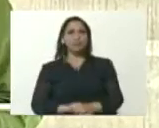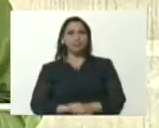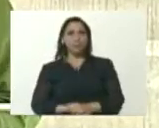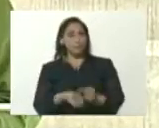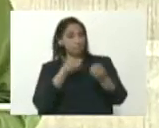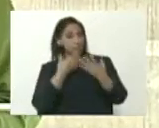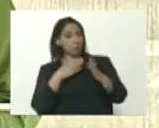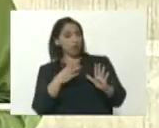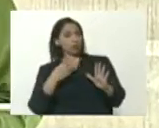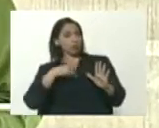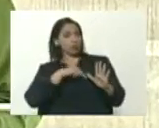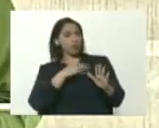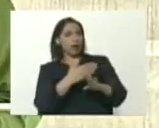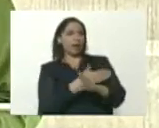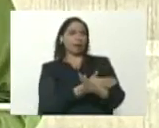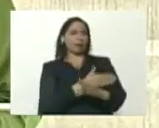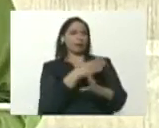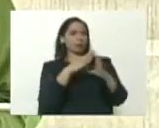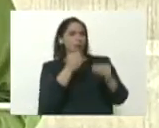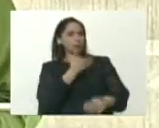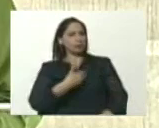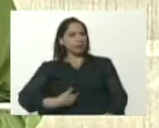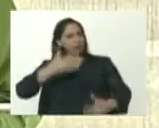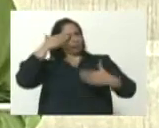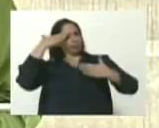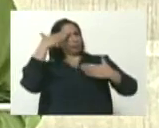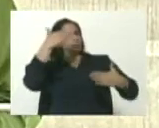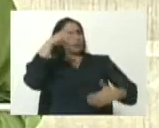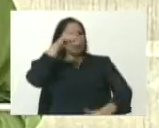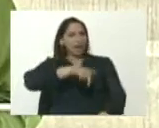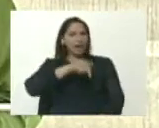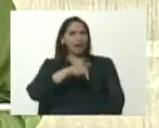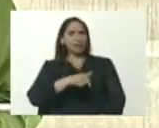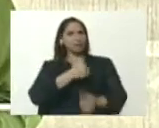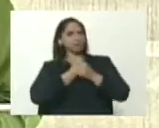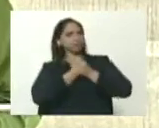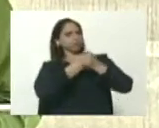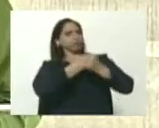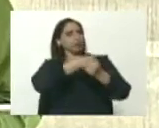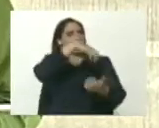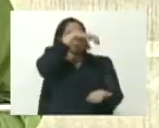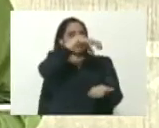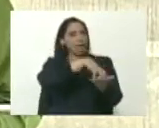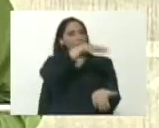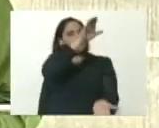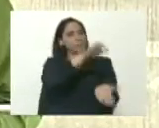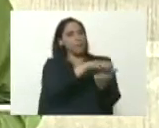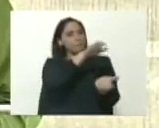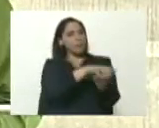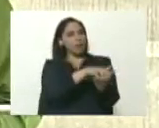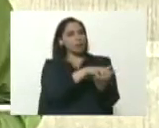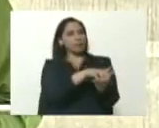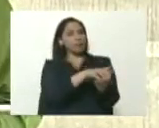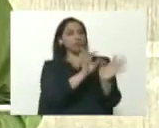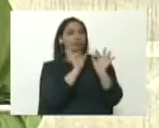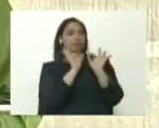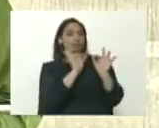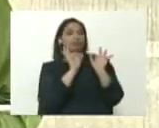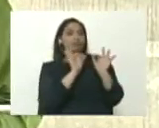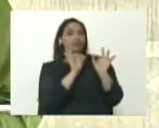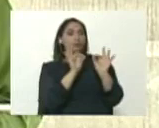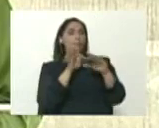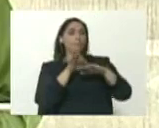Bueno, ante todo, presidente, un saludo revolucionario amoroso del estado de Nueva Esparta, especialmente